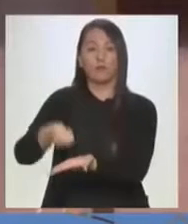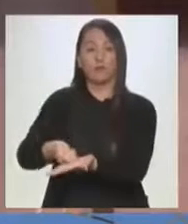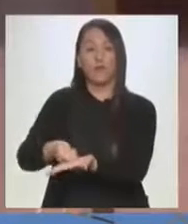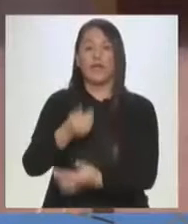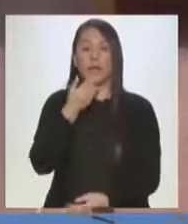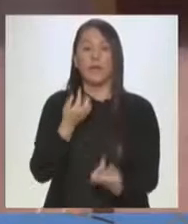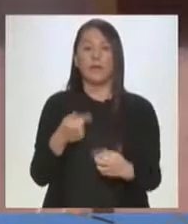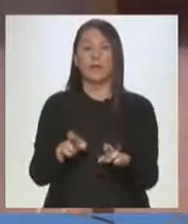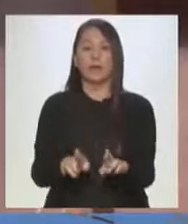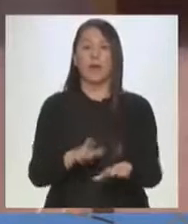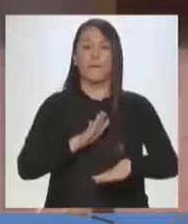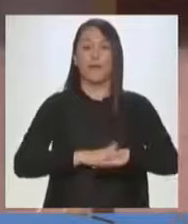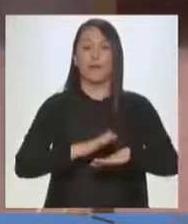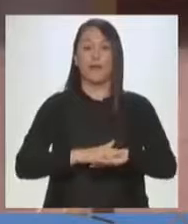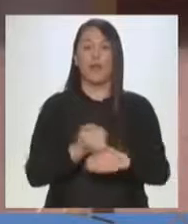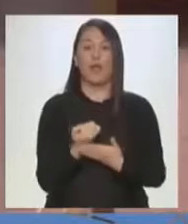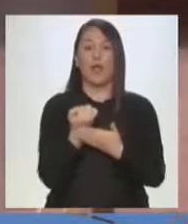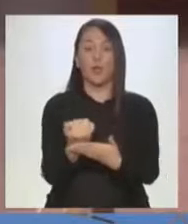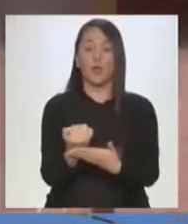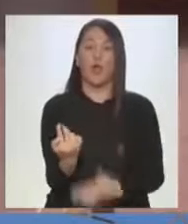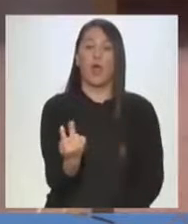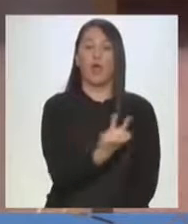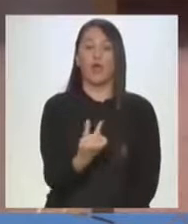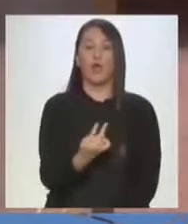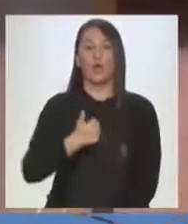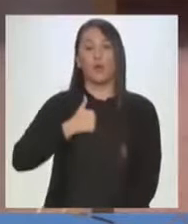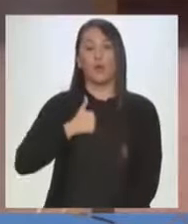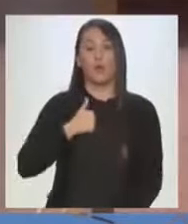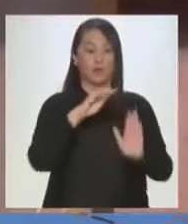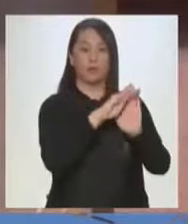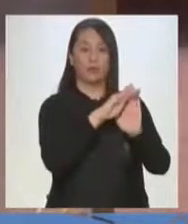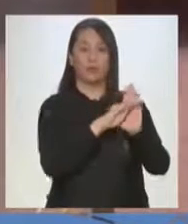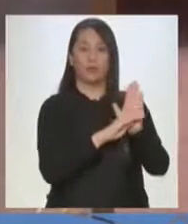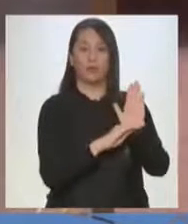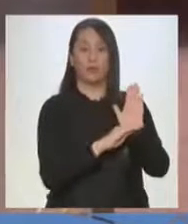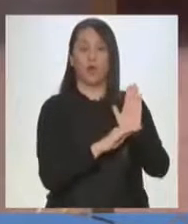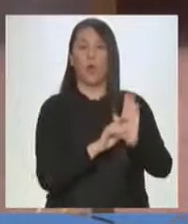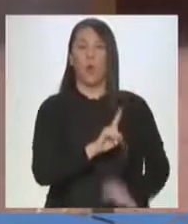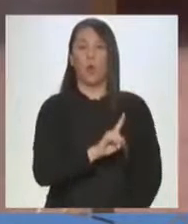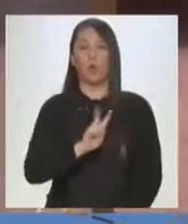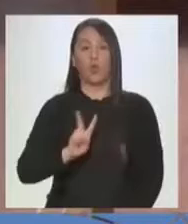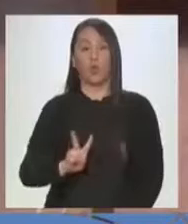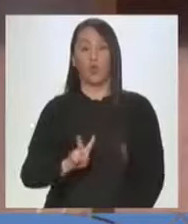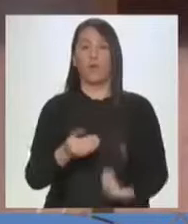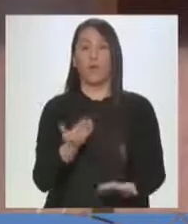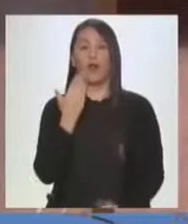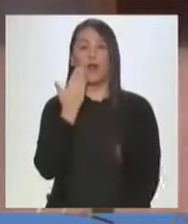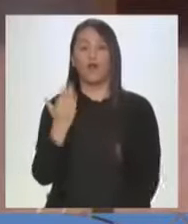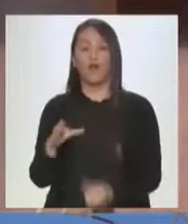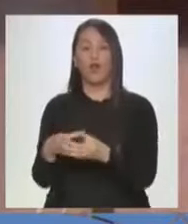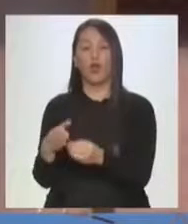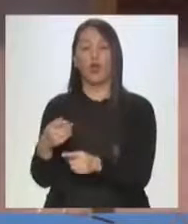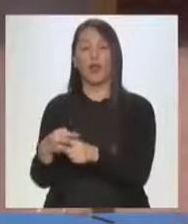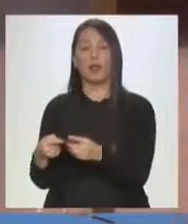la posibilidad de tomar un préstamo solidario, en ambos casos con el cumplimiento de los requisitos señalados en los títulos 1 y 2 para el bono de clase media,